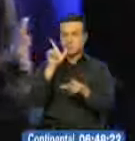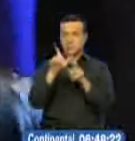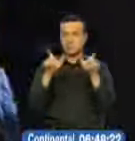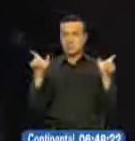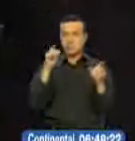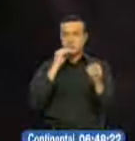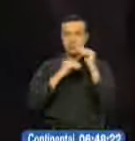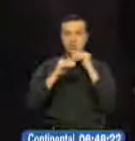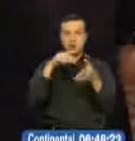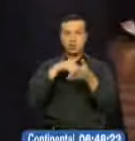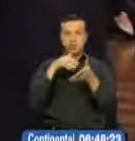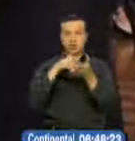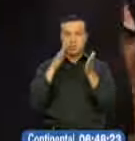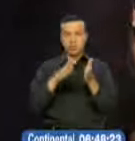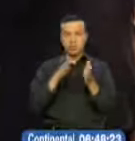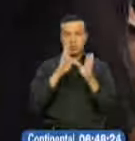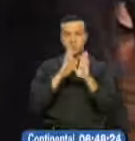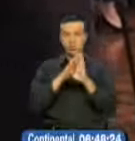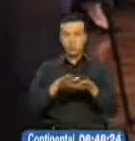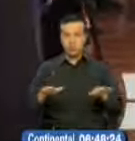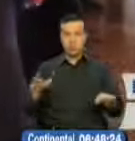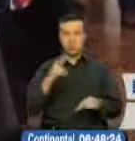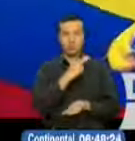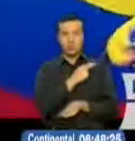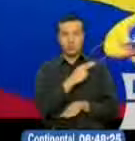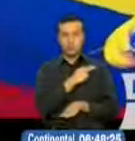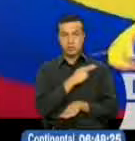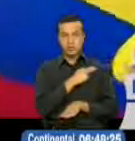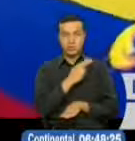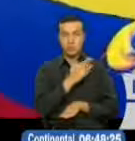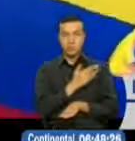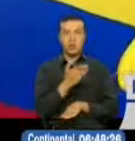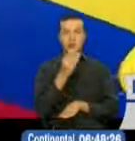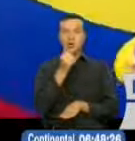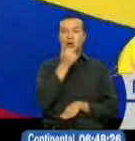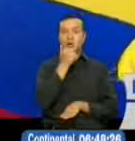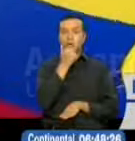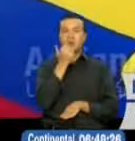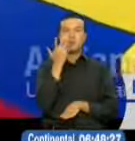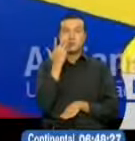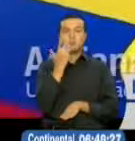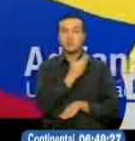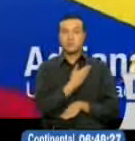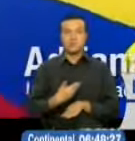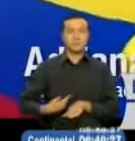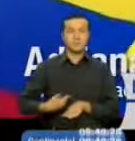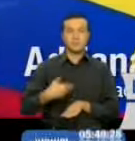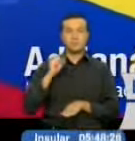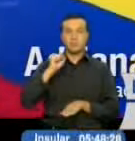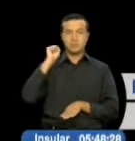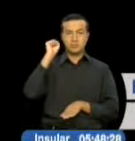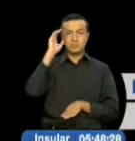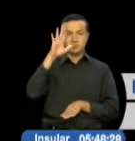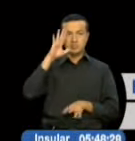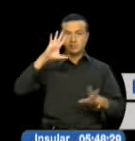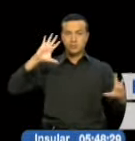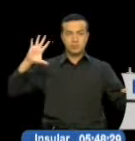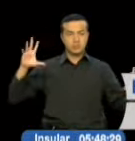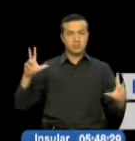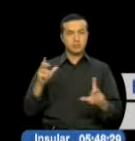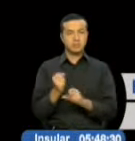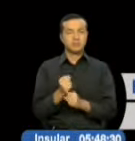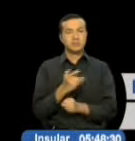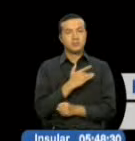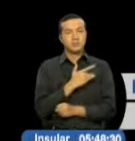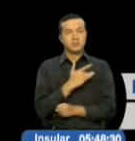Eran estudiantes universitarios, becados por el gobierno nacional. Durante el almuerzo le hicieron la entrega al presidente de un video que resumía el sentir de